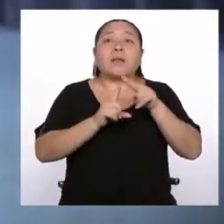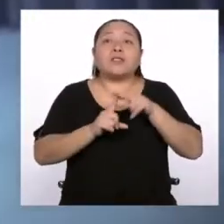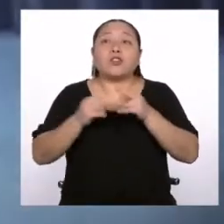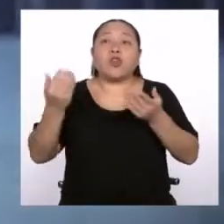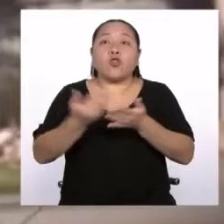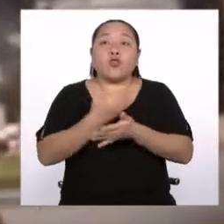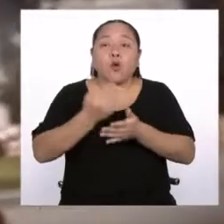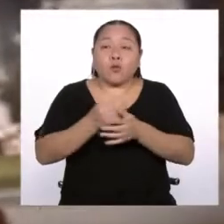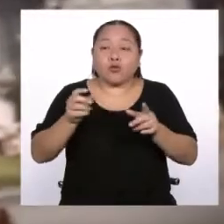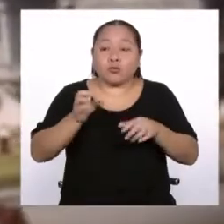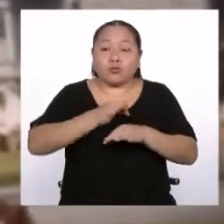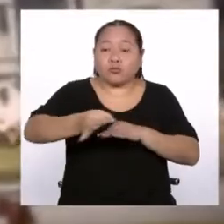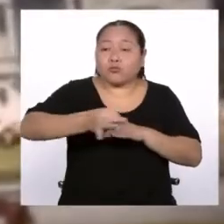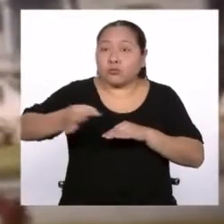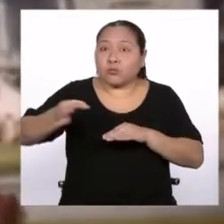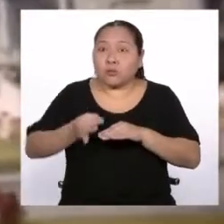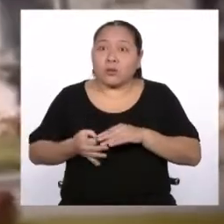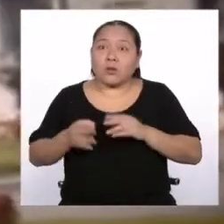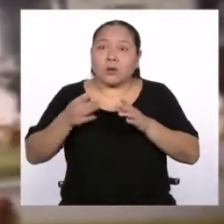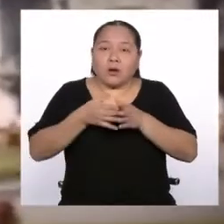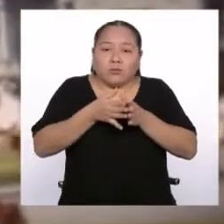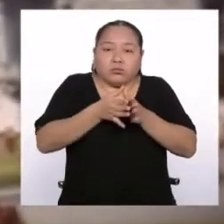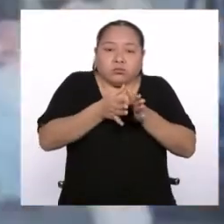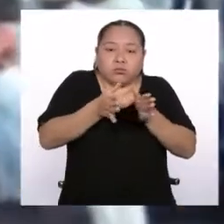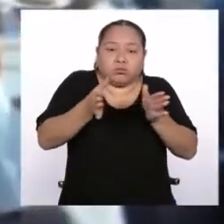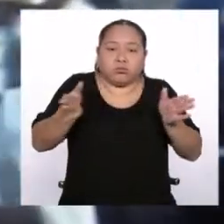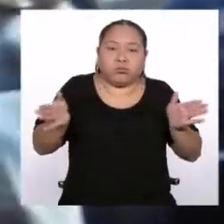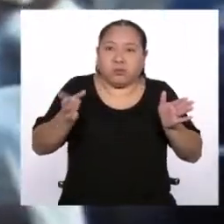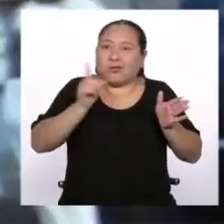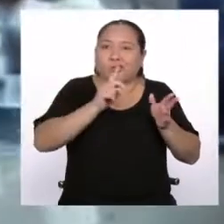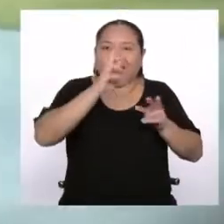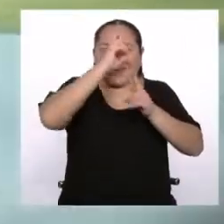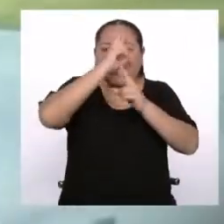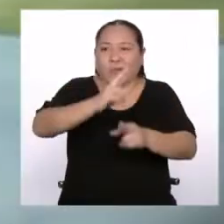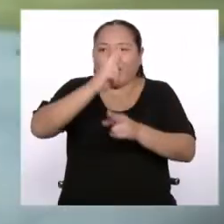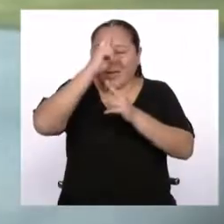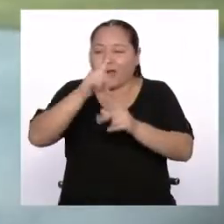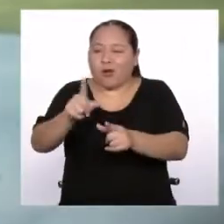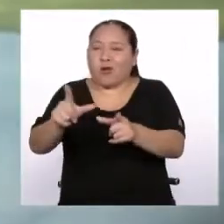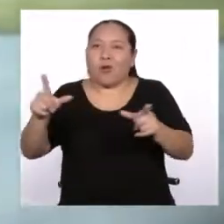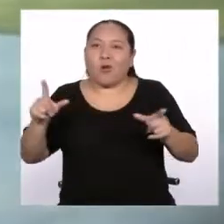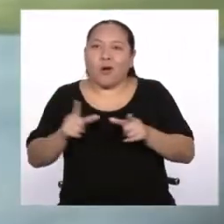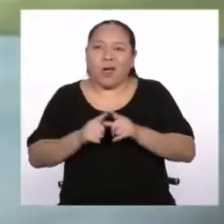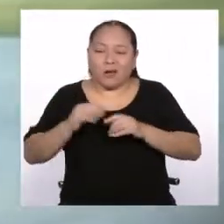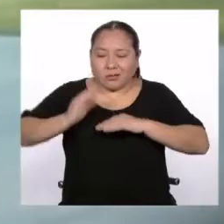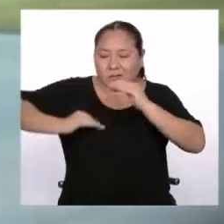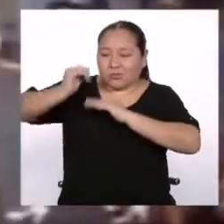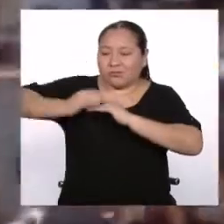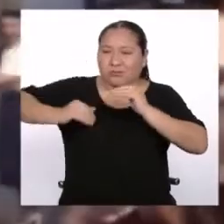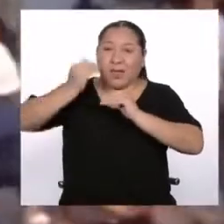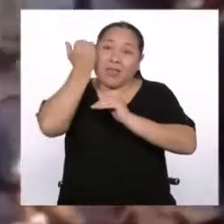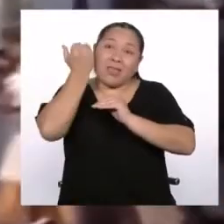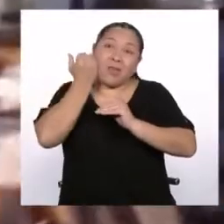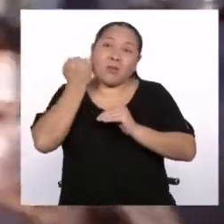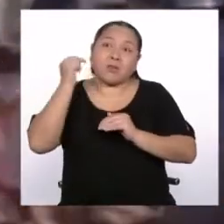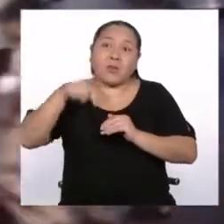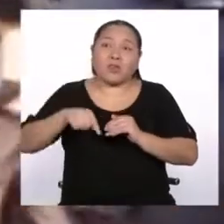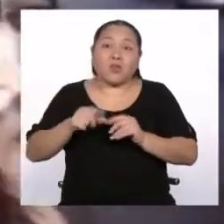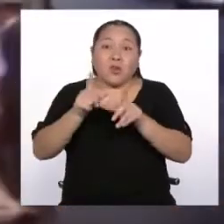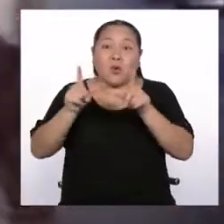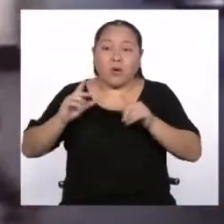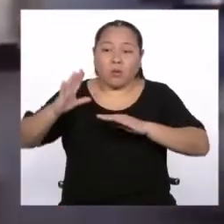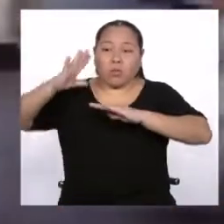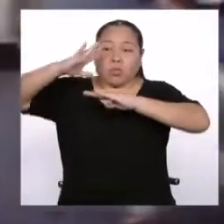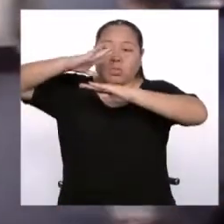de urbanización se abrió paso sin respetar los vestigios prehispánicos, muchos de los cuales acabaron sepultados